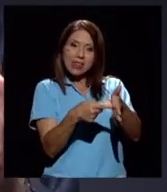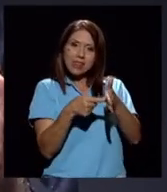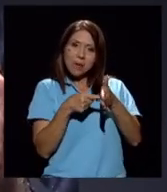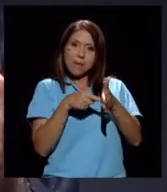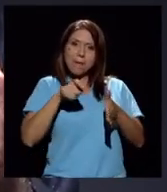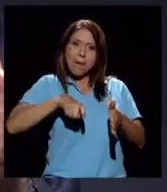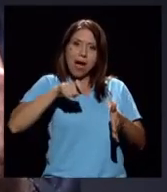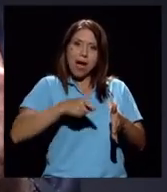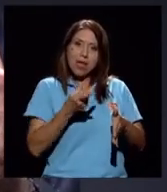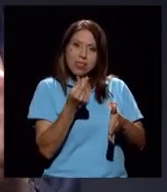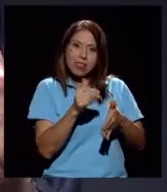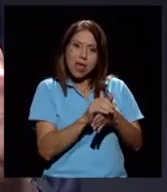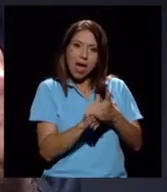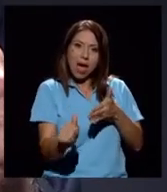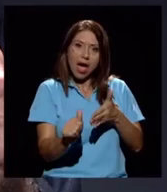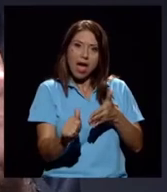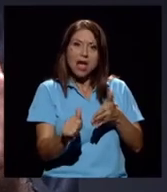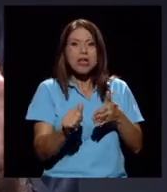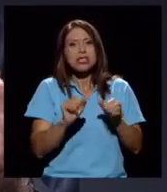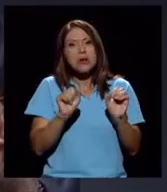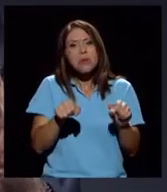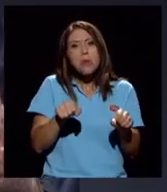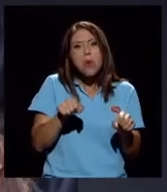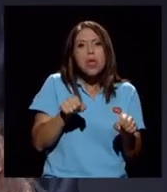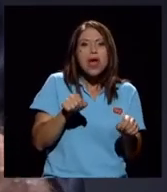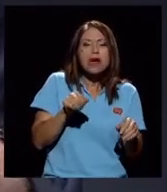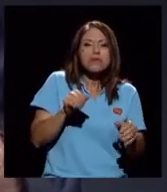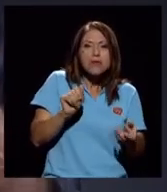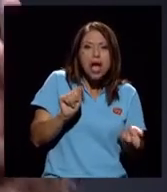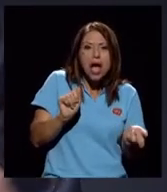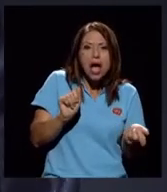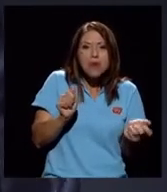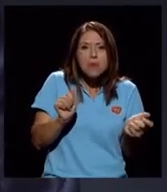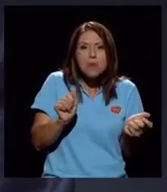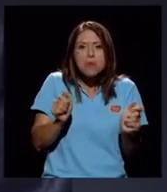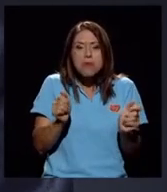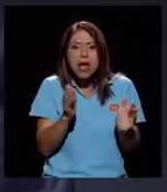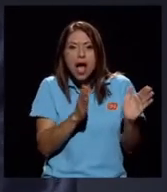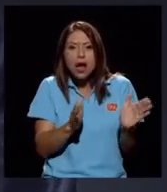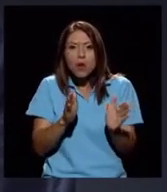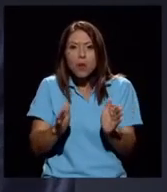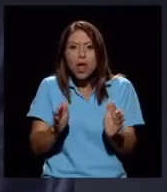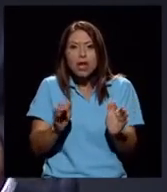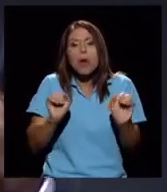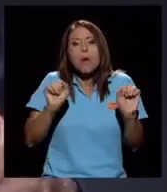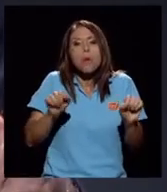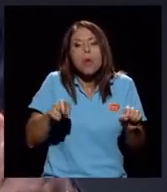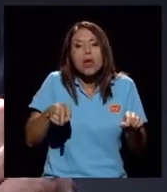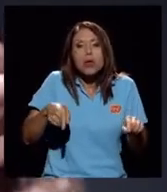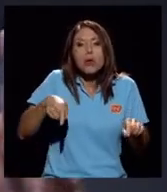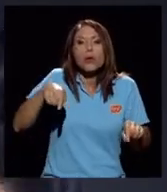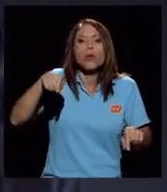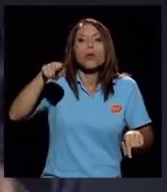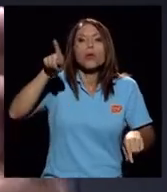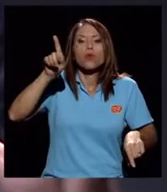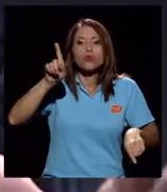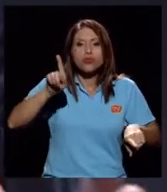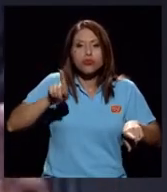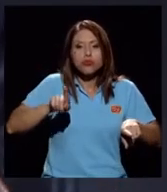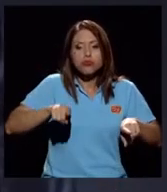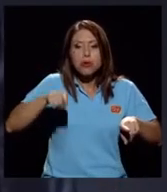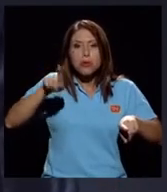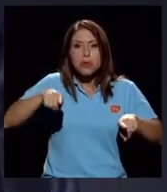acomodar puede subir unos días y baje otros allí es lo que hay mucha gente incluyendo el fondo monetario y le ha recomendado que tenga